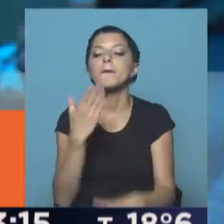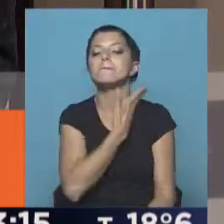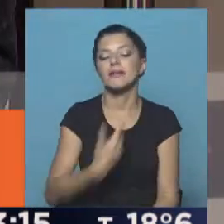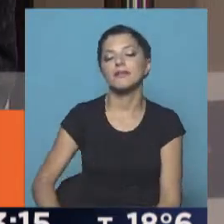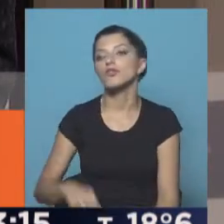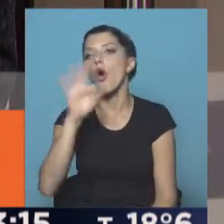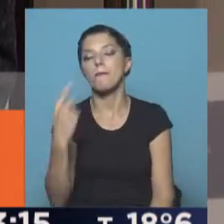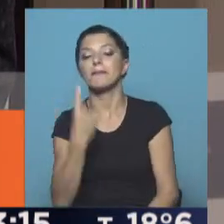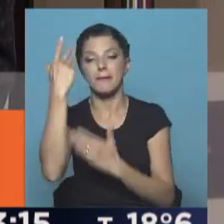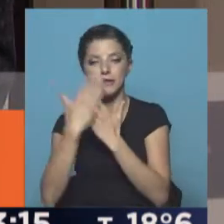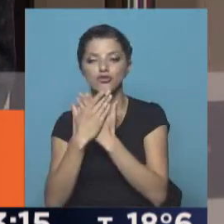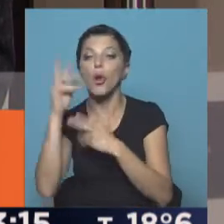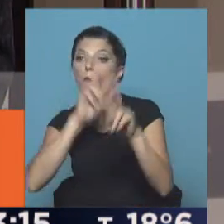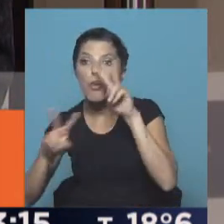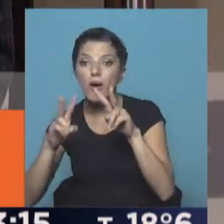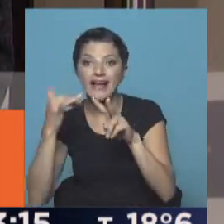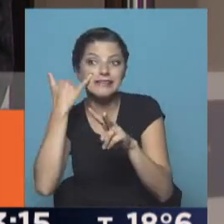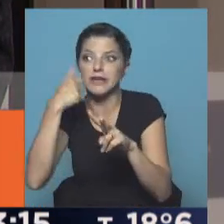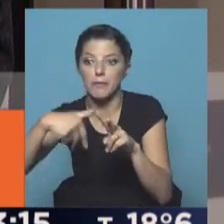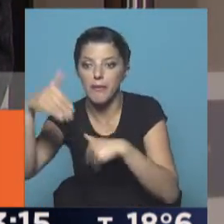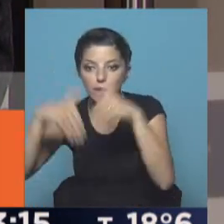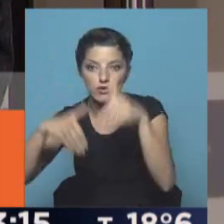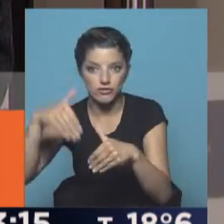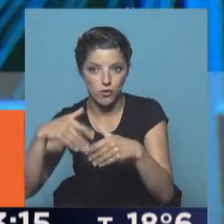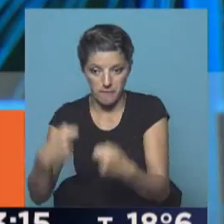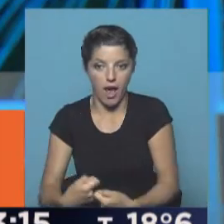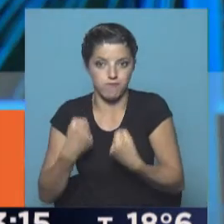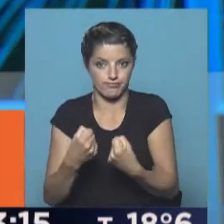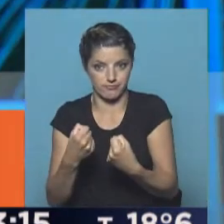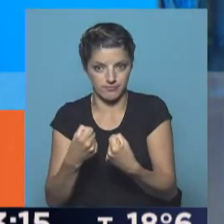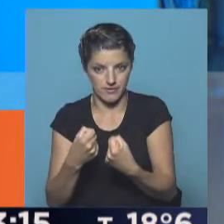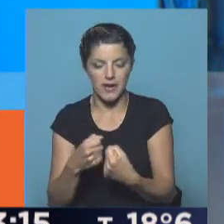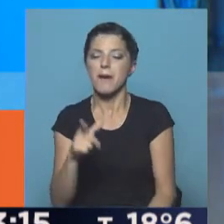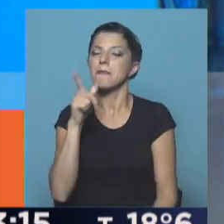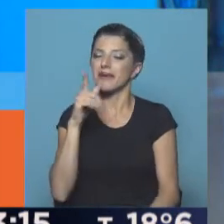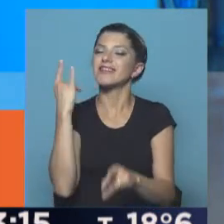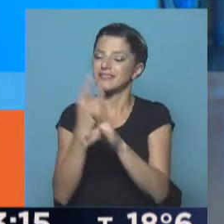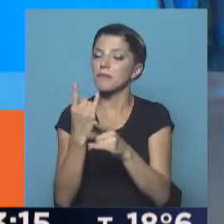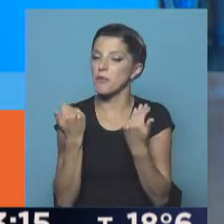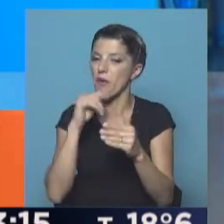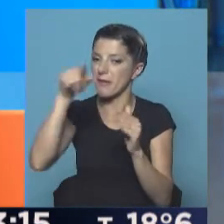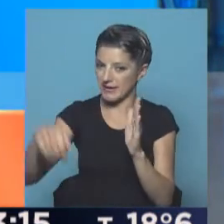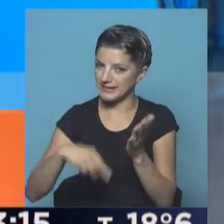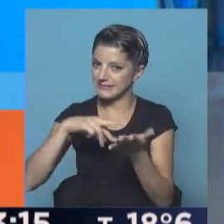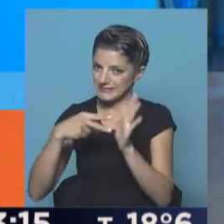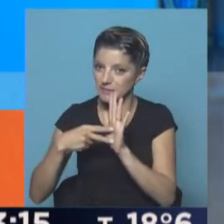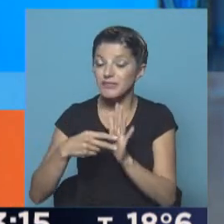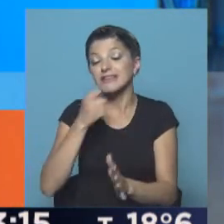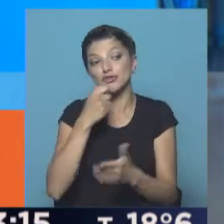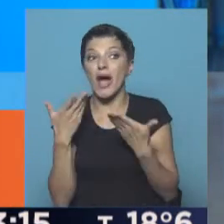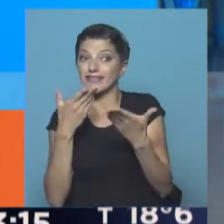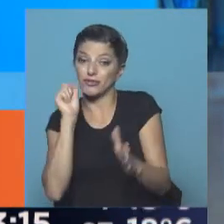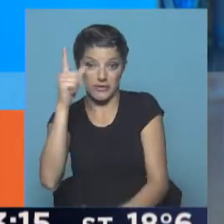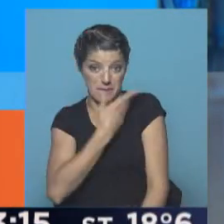ministros buscan, una elección anticipada para reforzarse. Me parece que siempre hay un riesgo allí, y yo, si hubiera sido asesor, le diría, bueno,